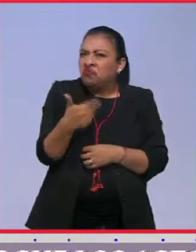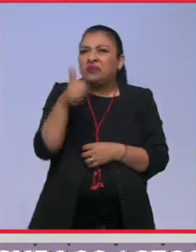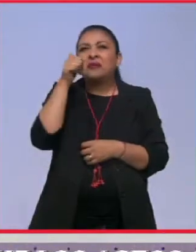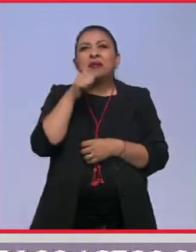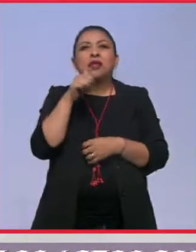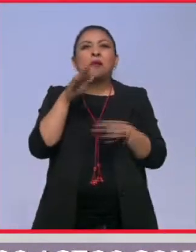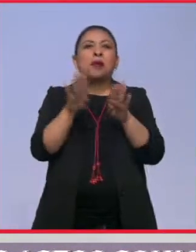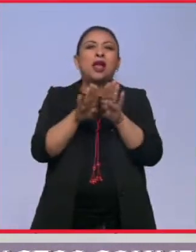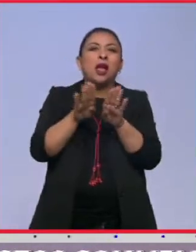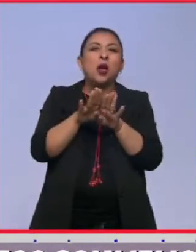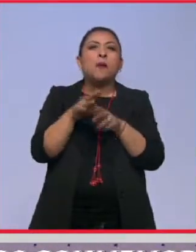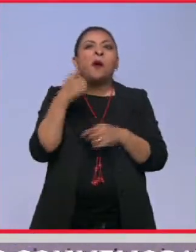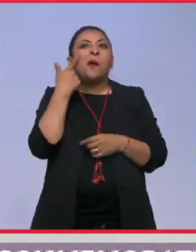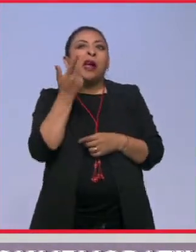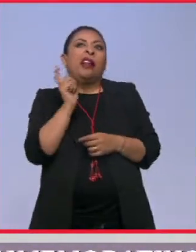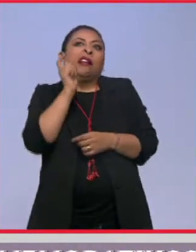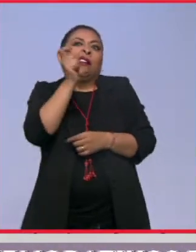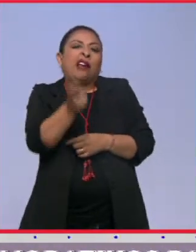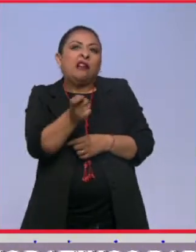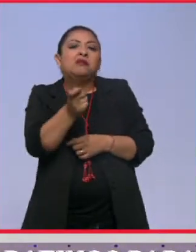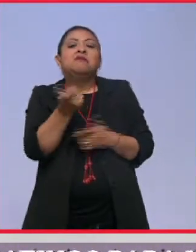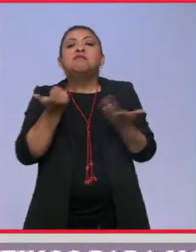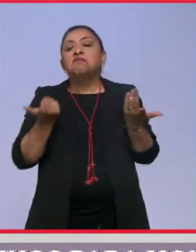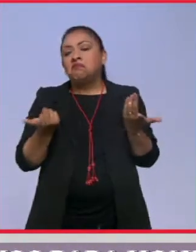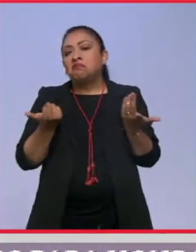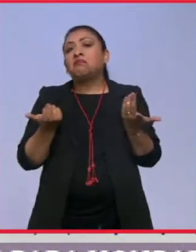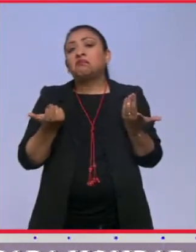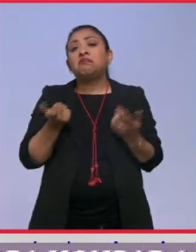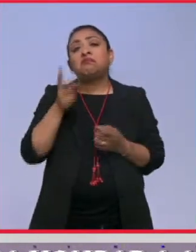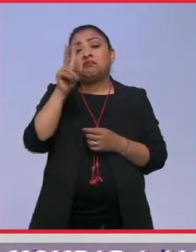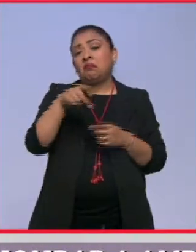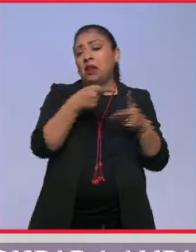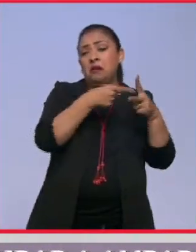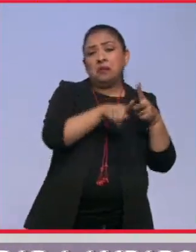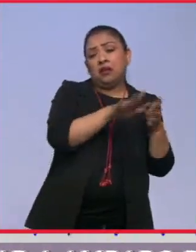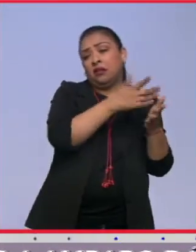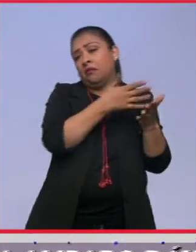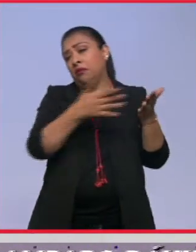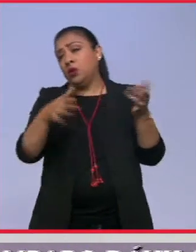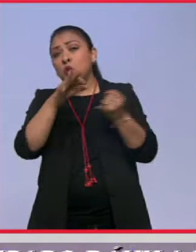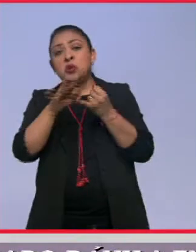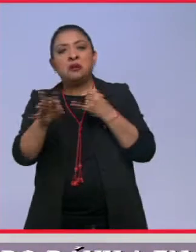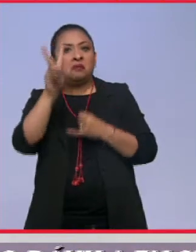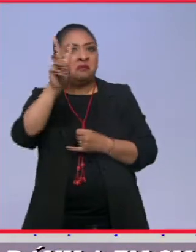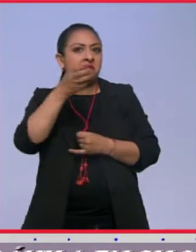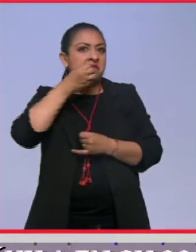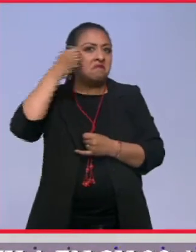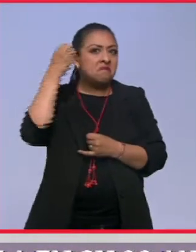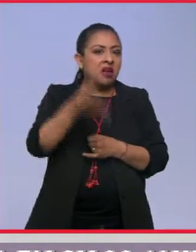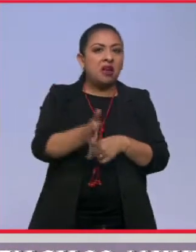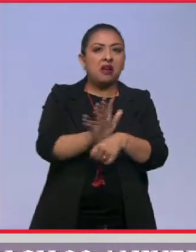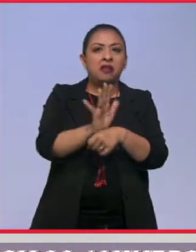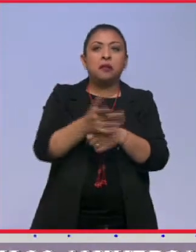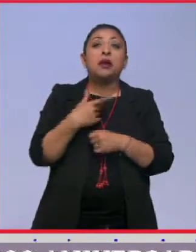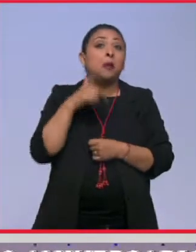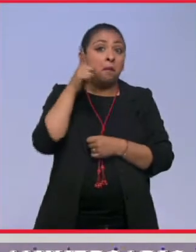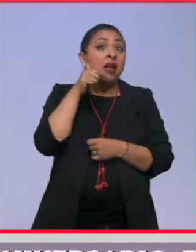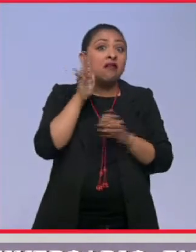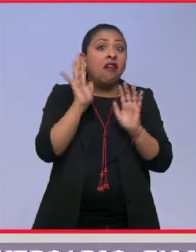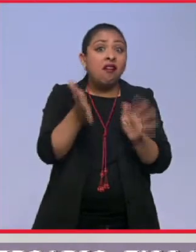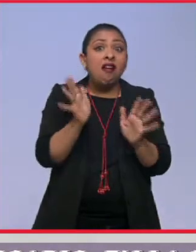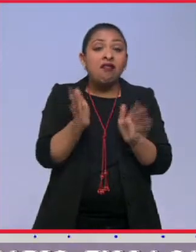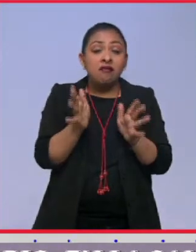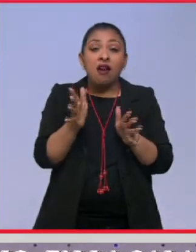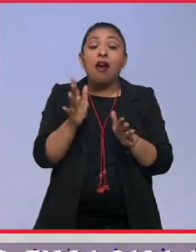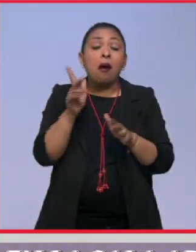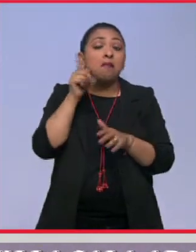estos cameos a lo que vamos a ver pronto, y bueno, de principio a fin es espectacular la película. Te entretiene,